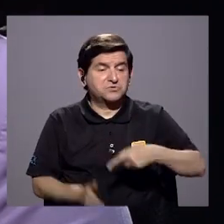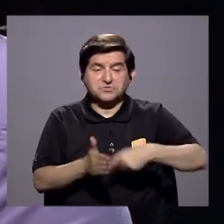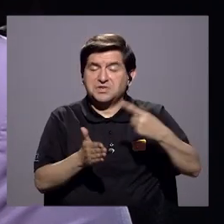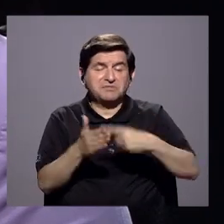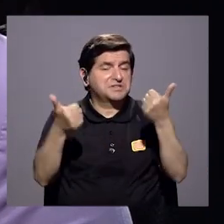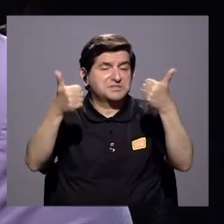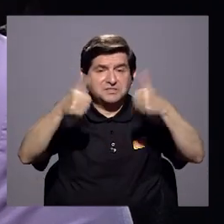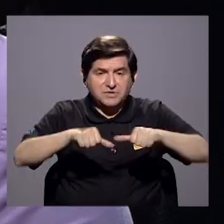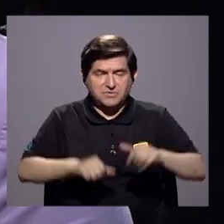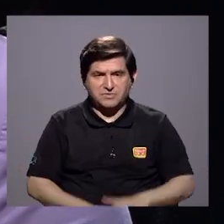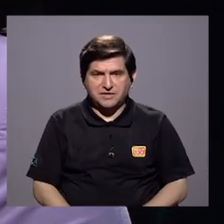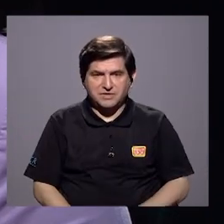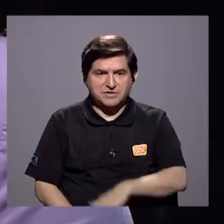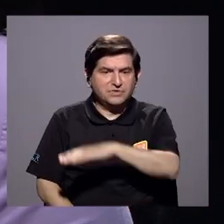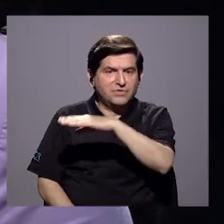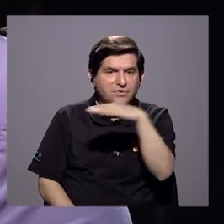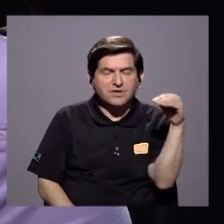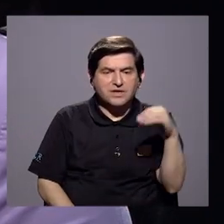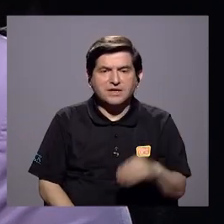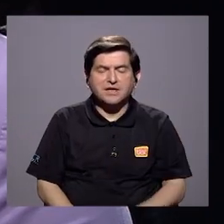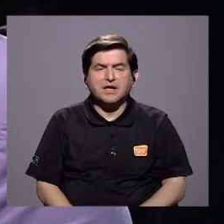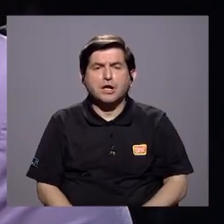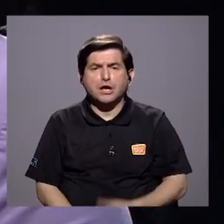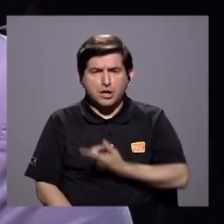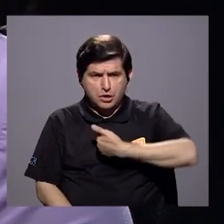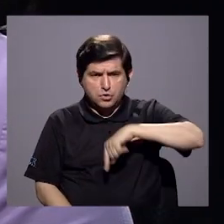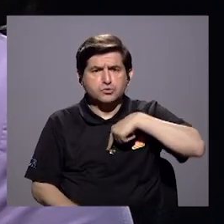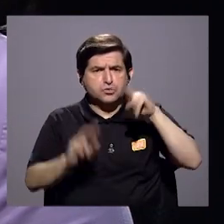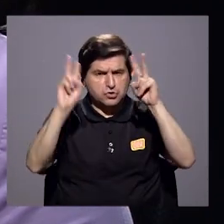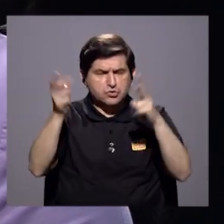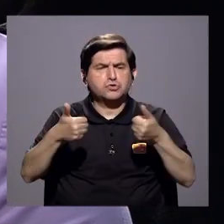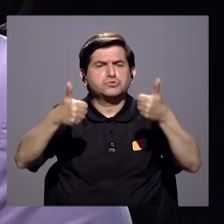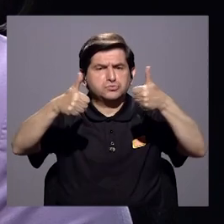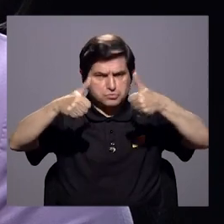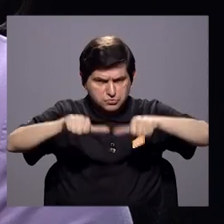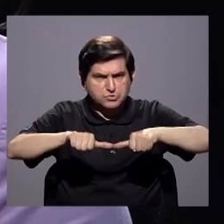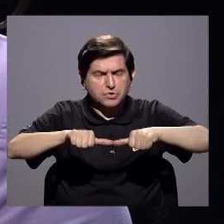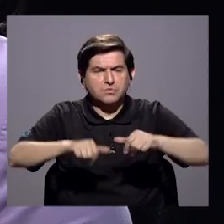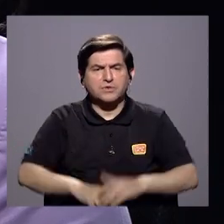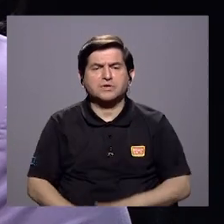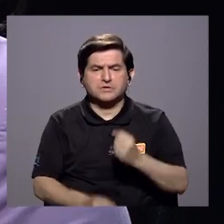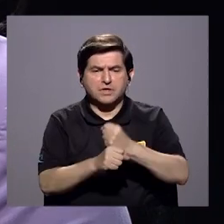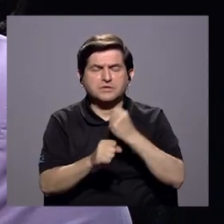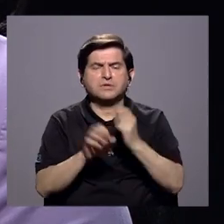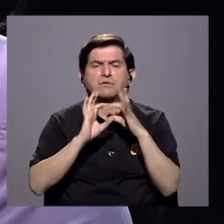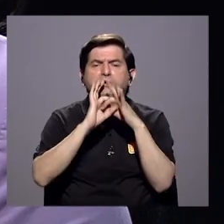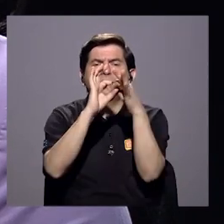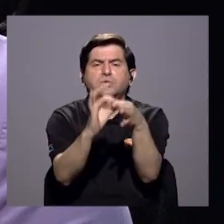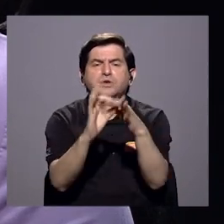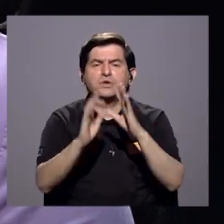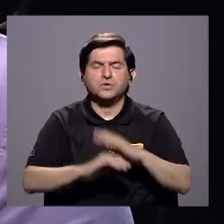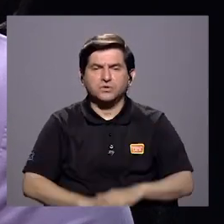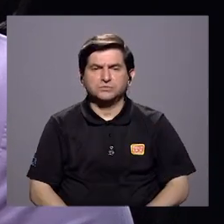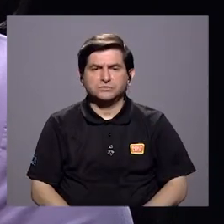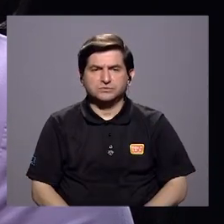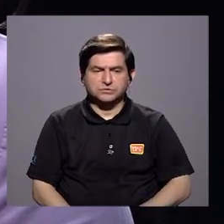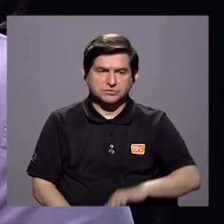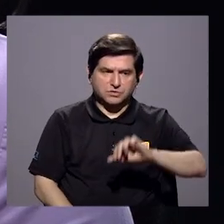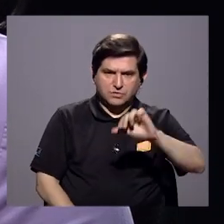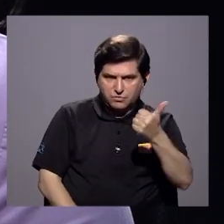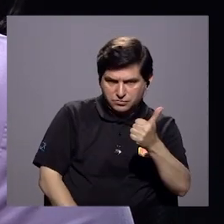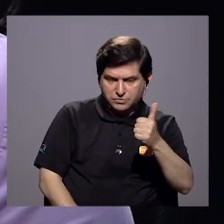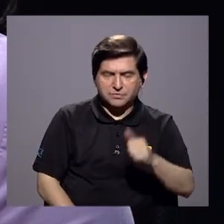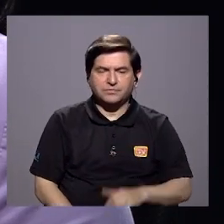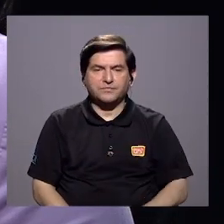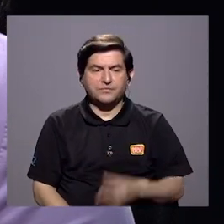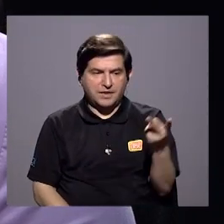unos temas. El disenso. Y en los que sí estemos pues en la misma página, trabajarlos en conjunto. Y dos, que creo que